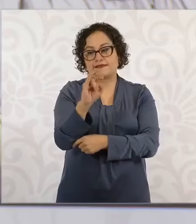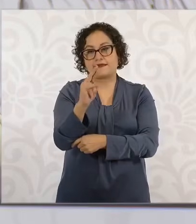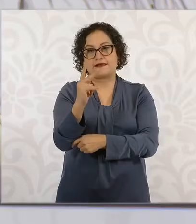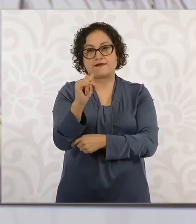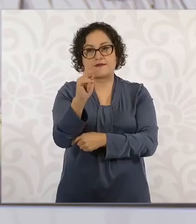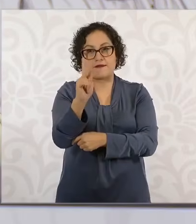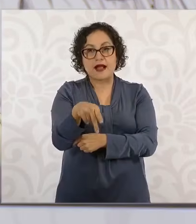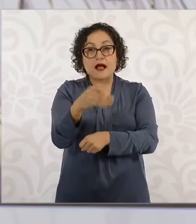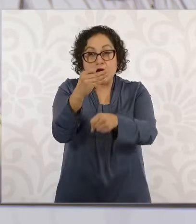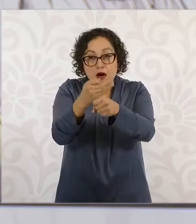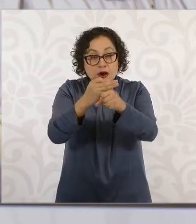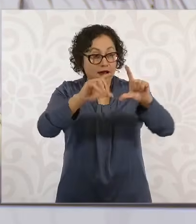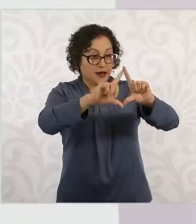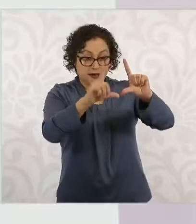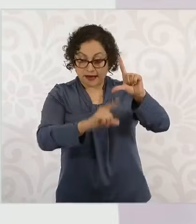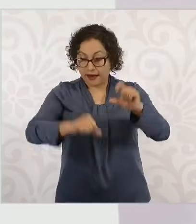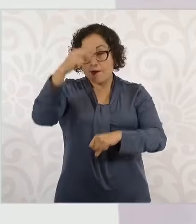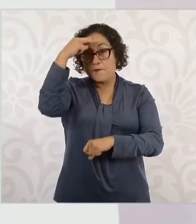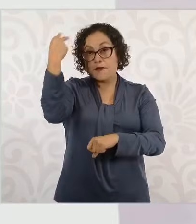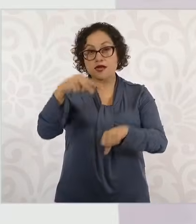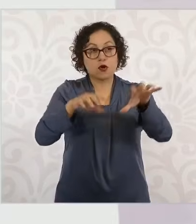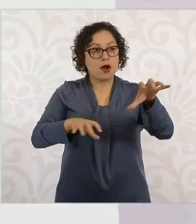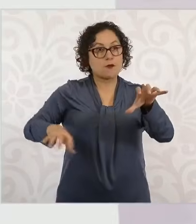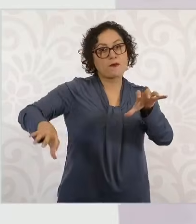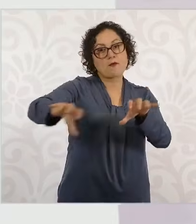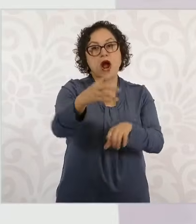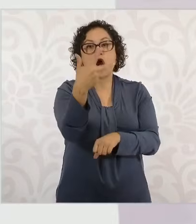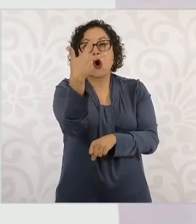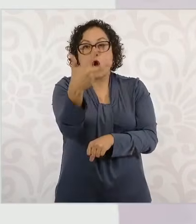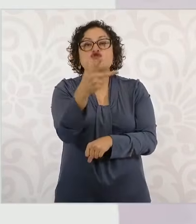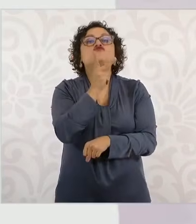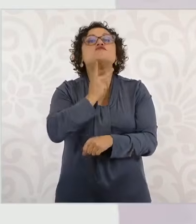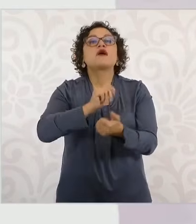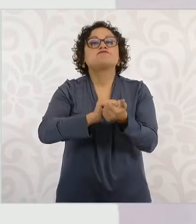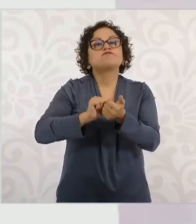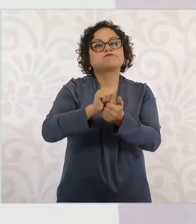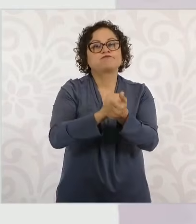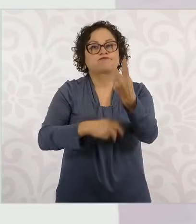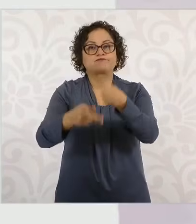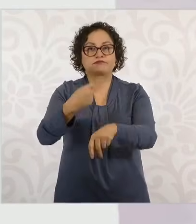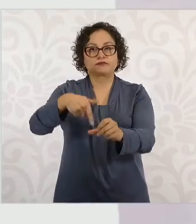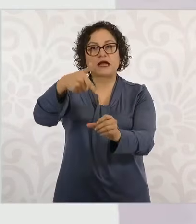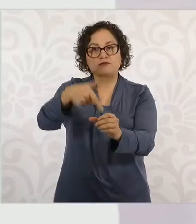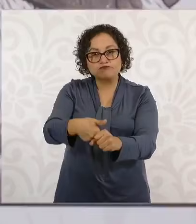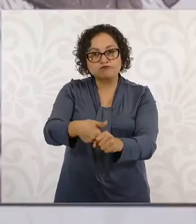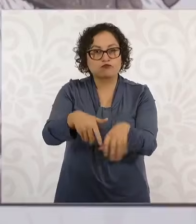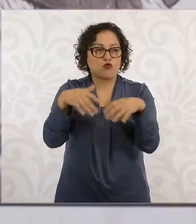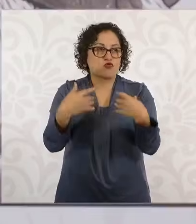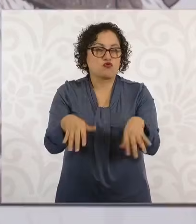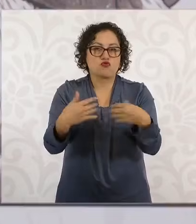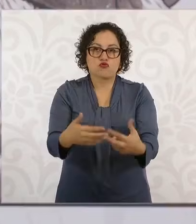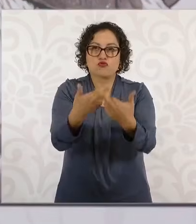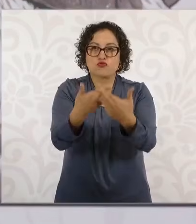Son 8 refinerías ya mexicanas de Pemex. Y ya ven todo lo que decía, ¿no? ¿Y para qué se invierte